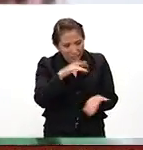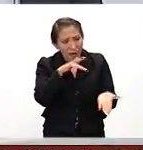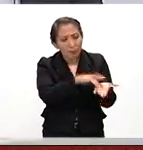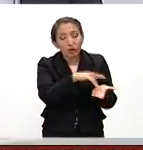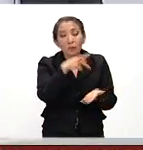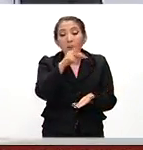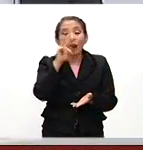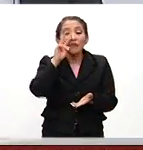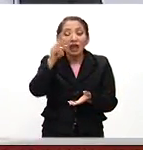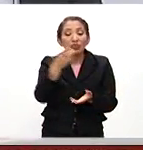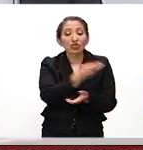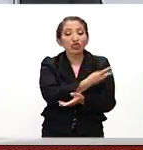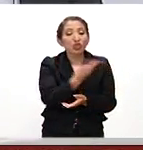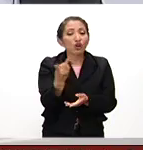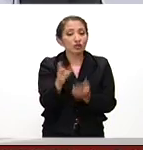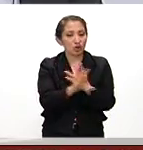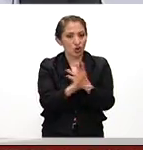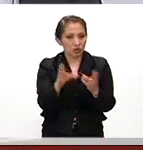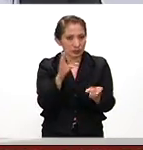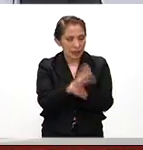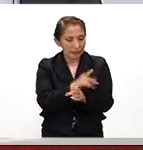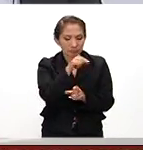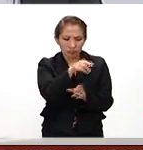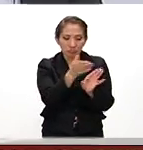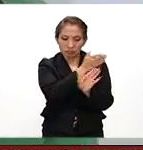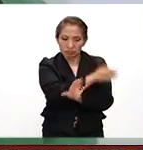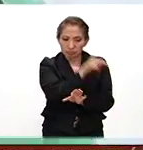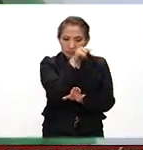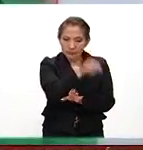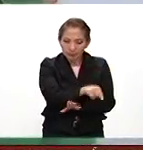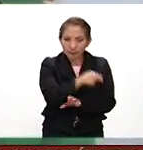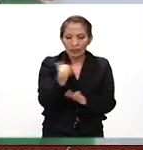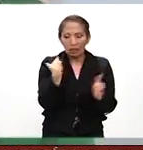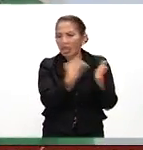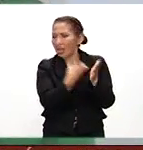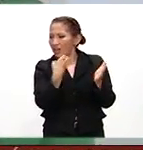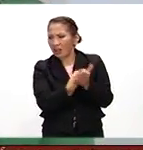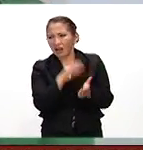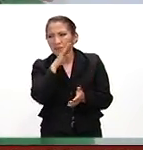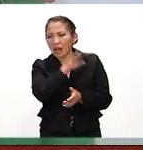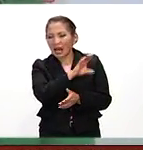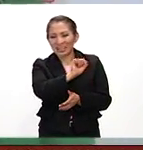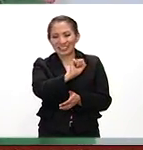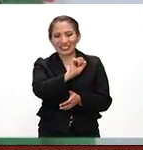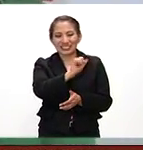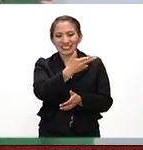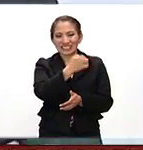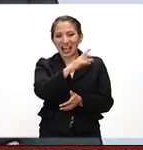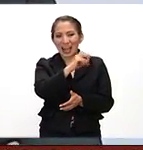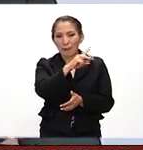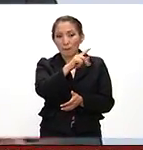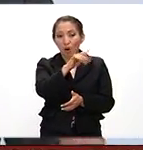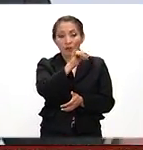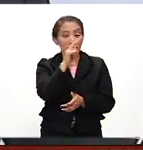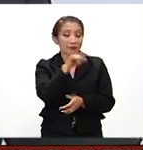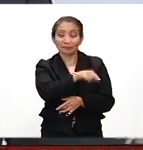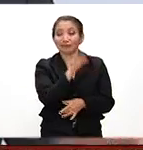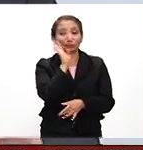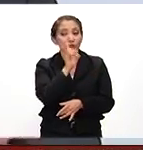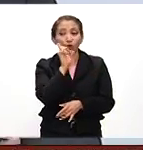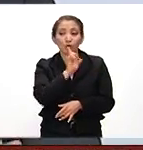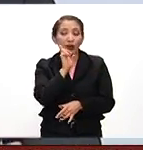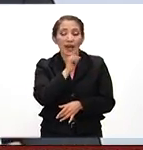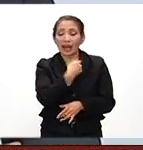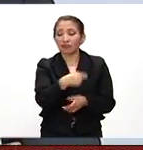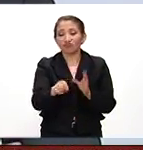tenemos que ver las dos caras de la moneda, así como en su momento se criticó duramente a Sharapova, en la cual se decía que esta tenista